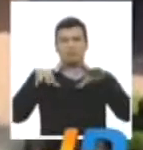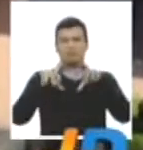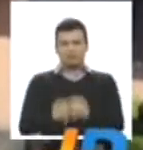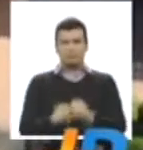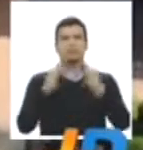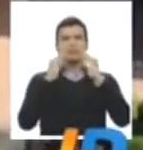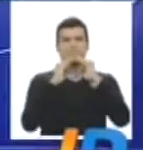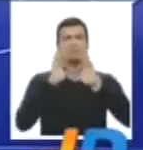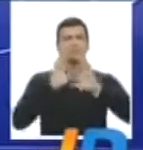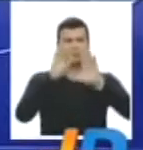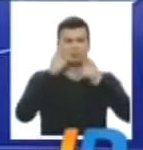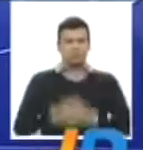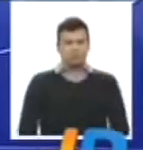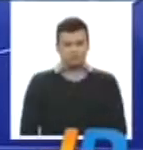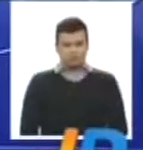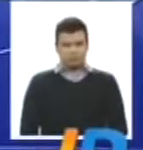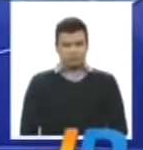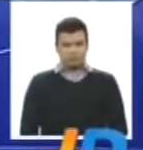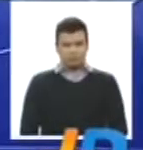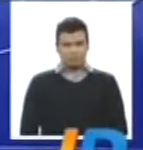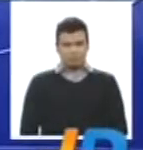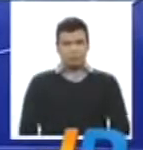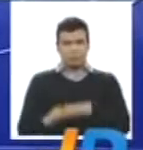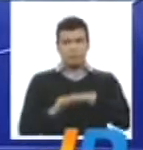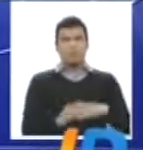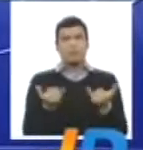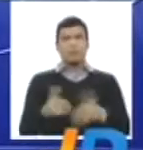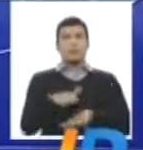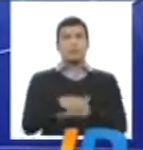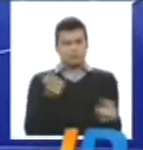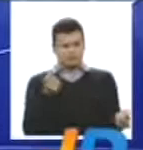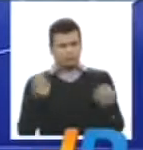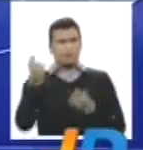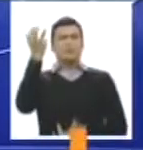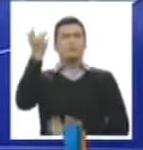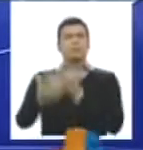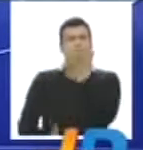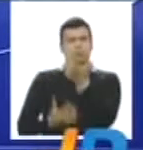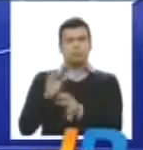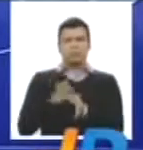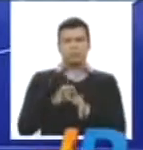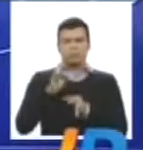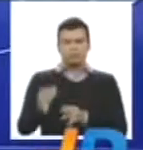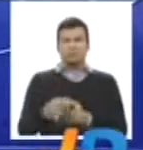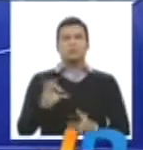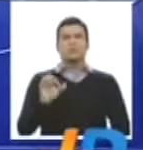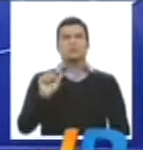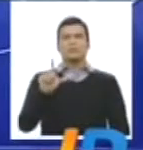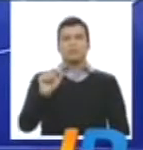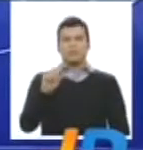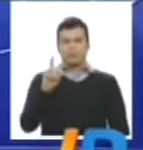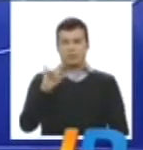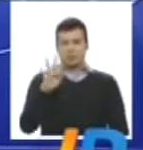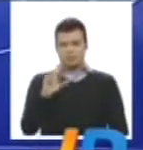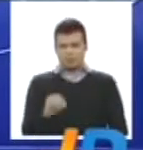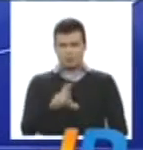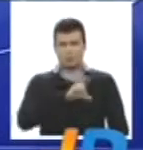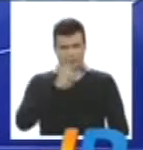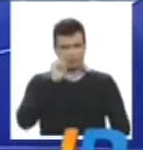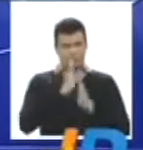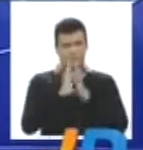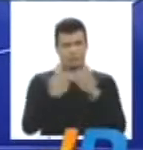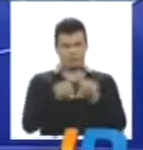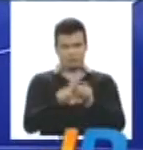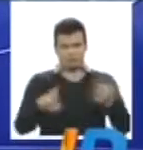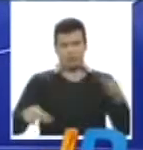estas viviendas. Esta tarde fue controlado el incendio forestal que se registró en el corregimiento El Saladito de Cali. Esta y otras noticias del